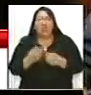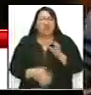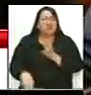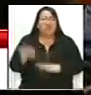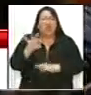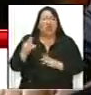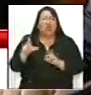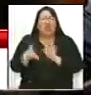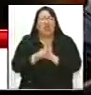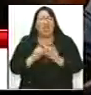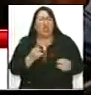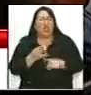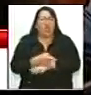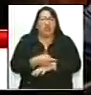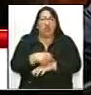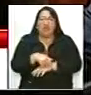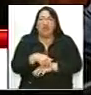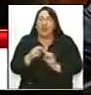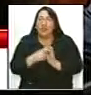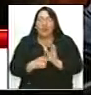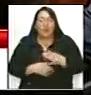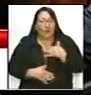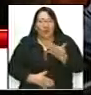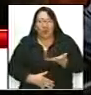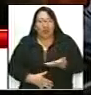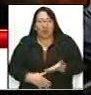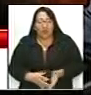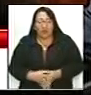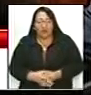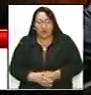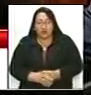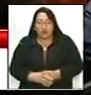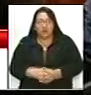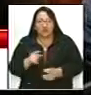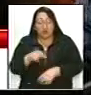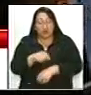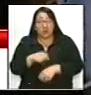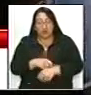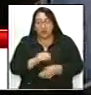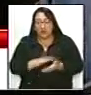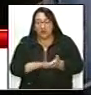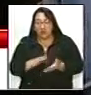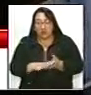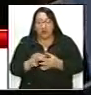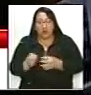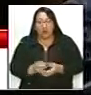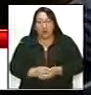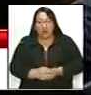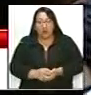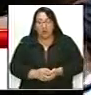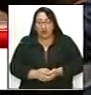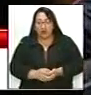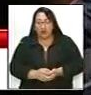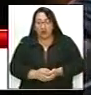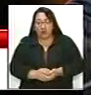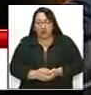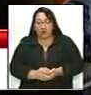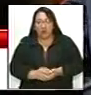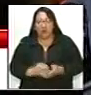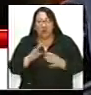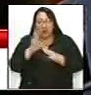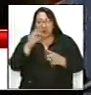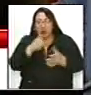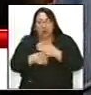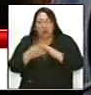ley en contraposición de una resolución? En esas horas, presidente, y disculpe la expresión, metimos por la ventana